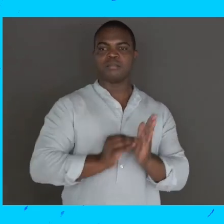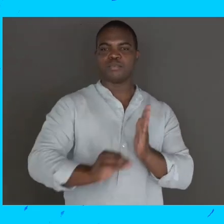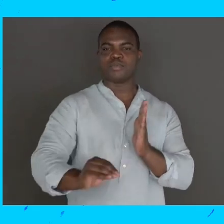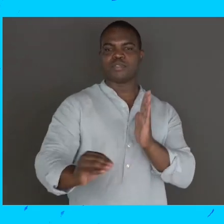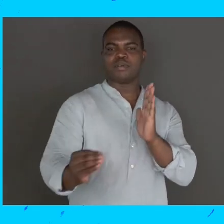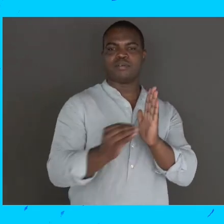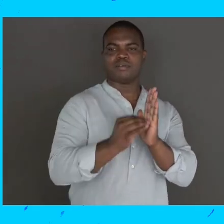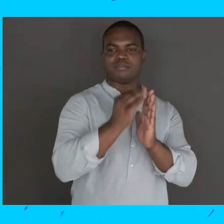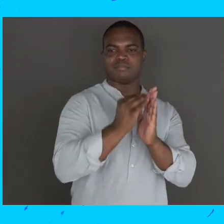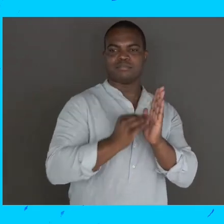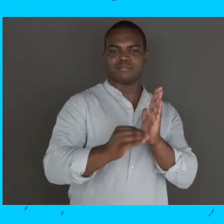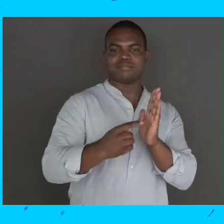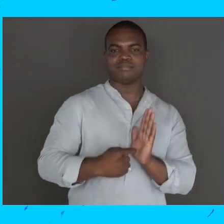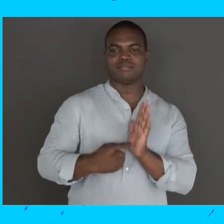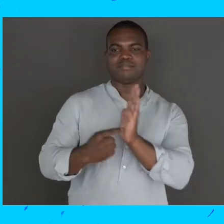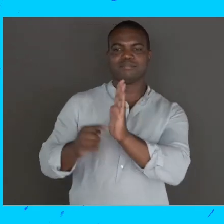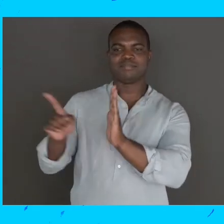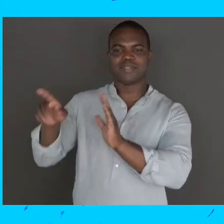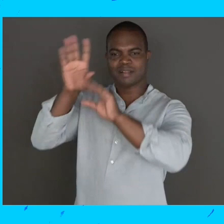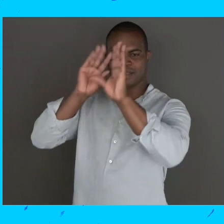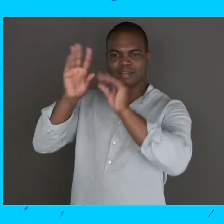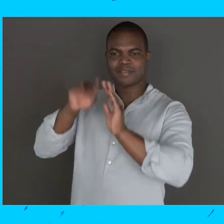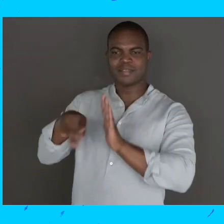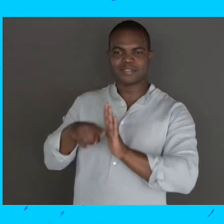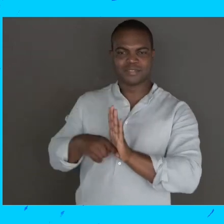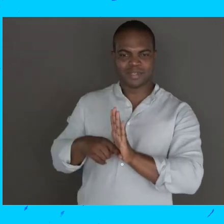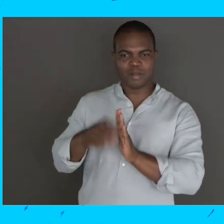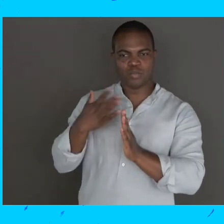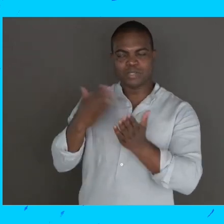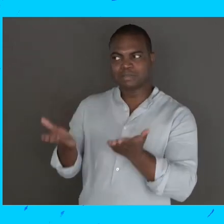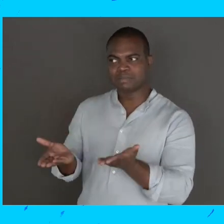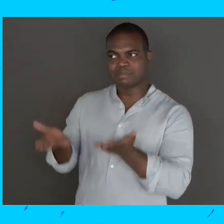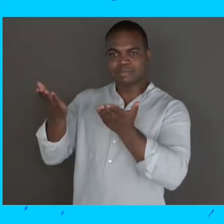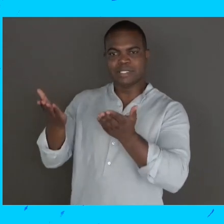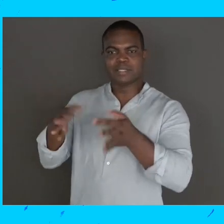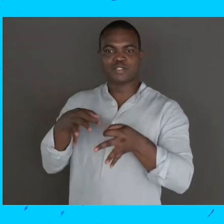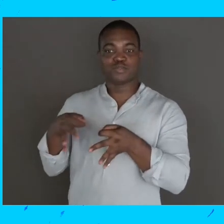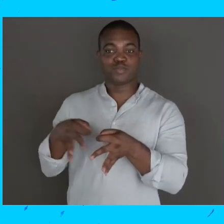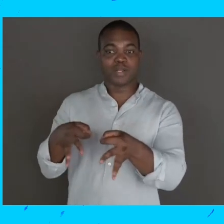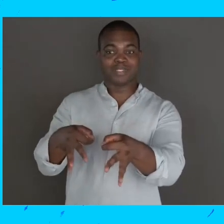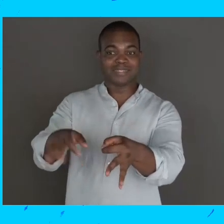que Nigeria ha aprobado. Incluso